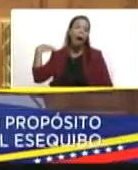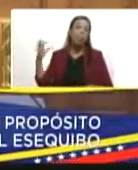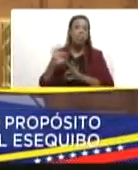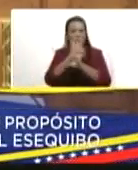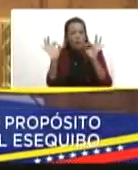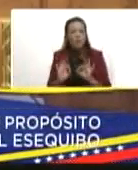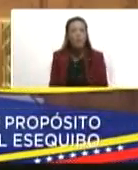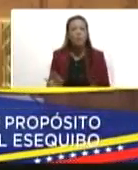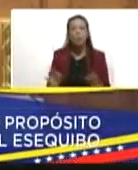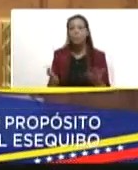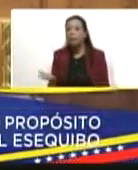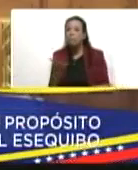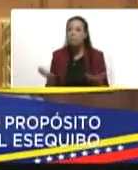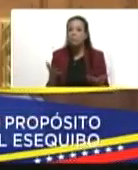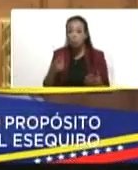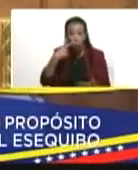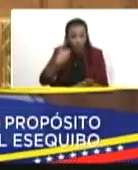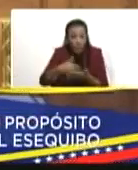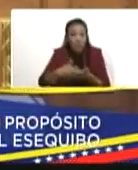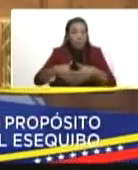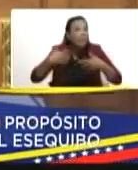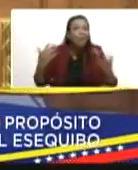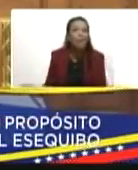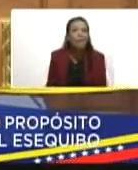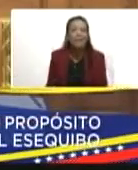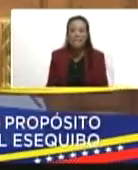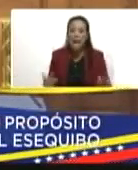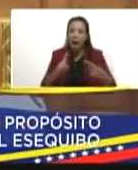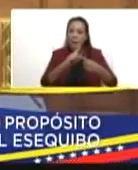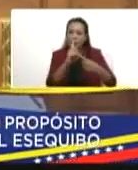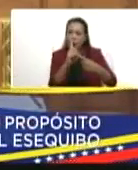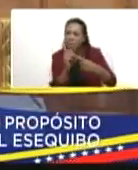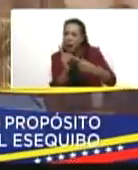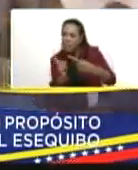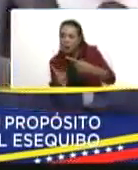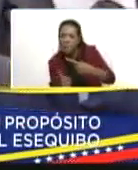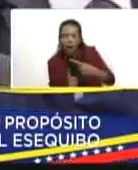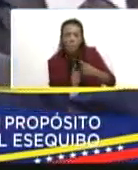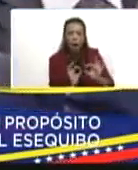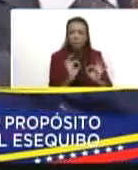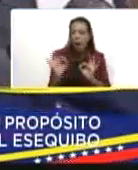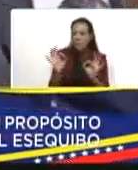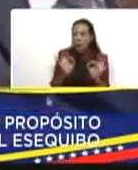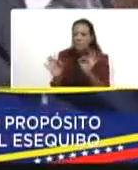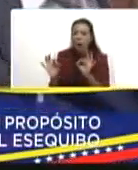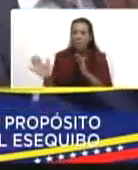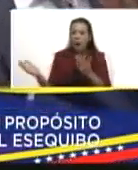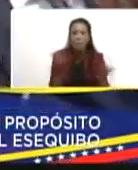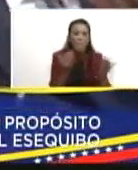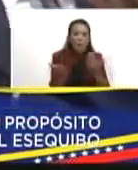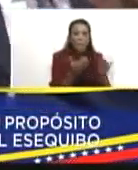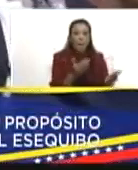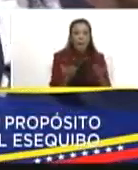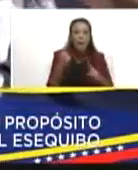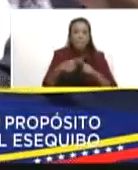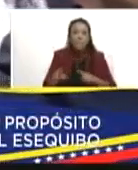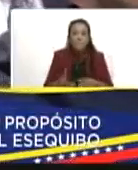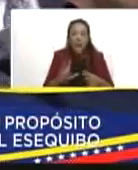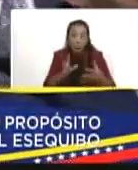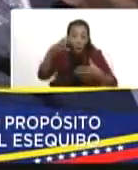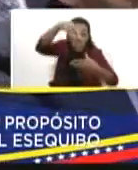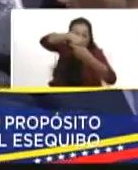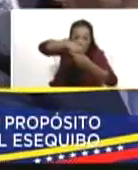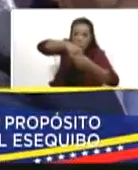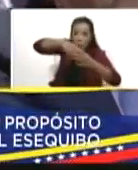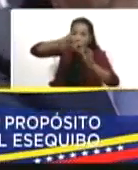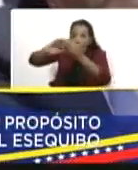mecánico donde lo evidente son las agujas que se mueven en perfecta sintonía pero detrás de esas